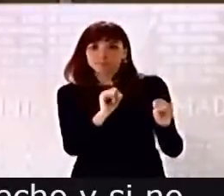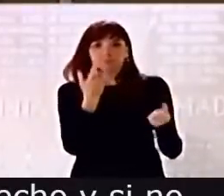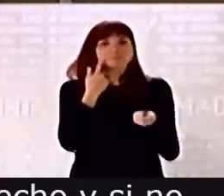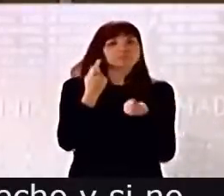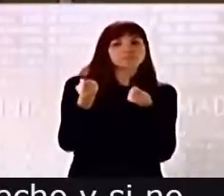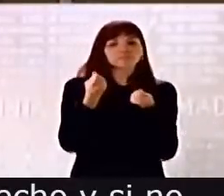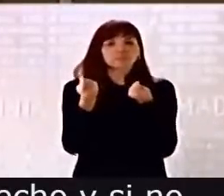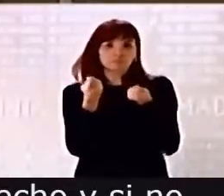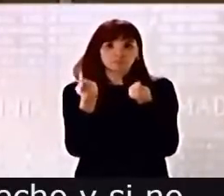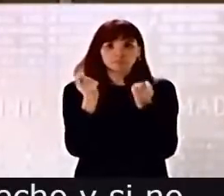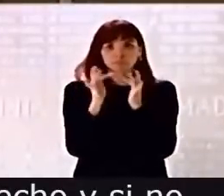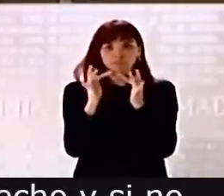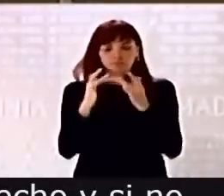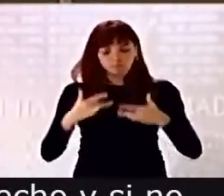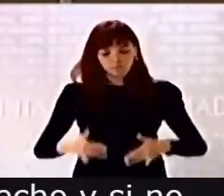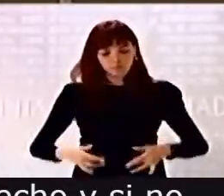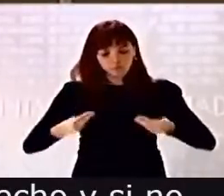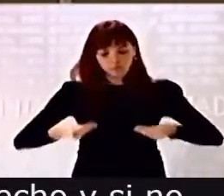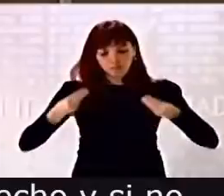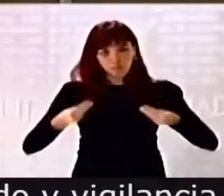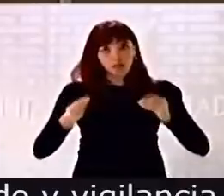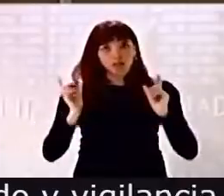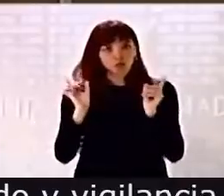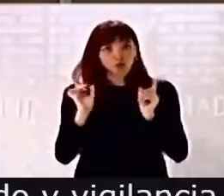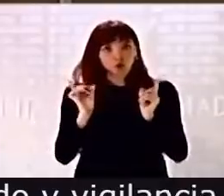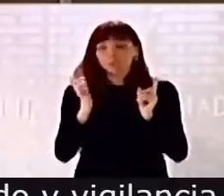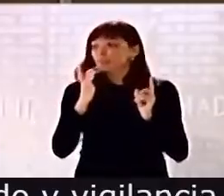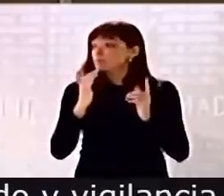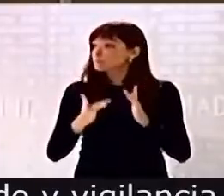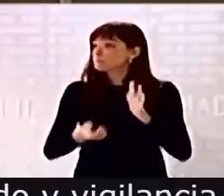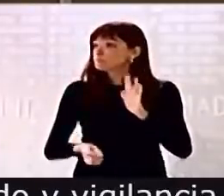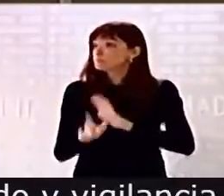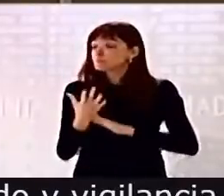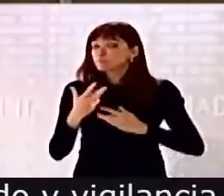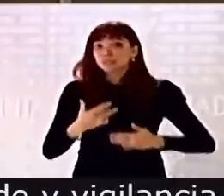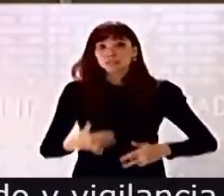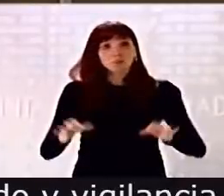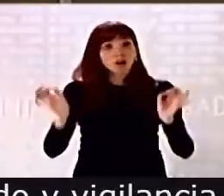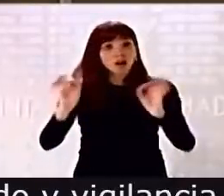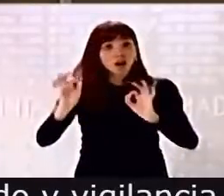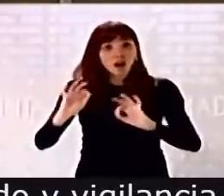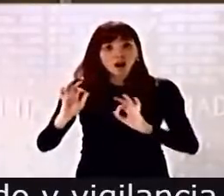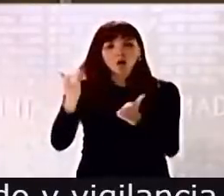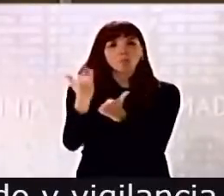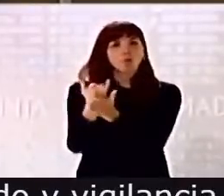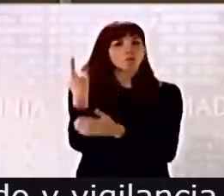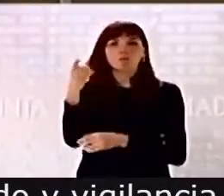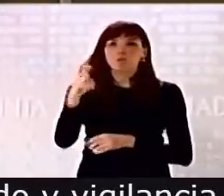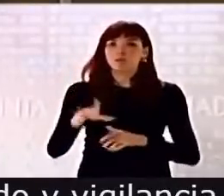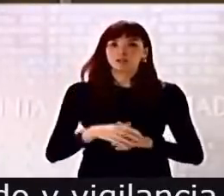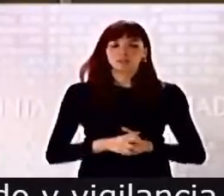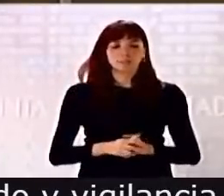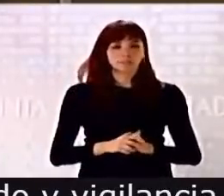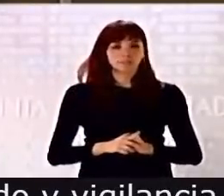vigilancia sintomática. Si no desarrolla ningún síntoma, no es necesario realizar PCRs.